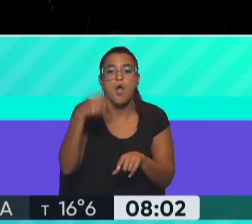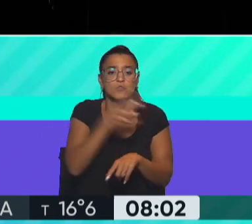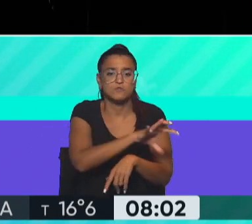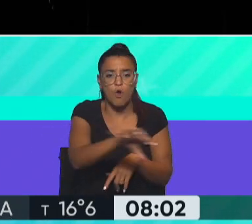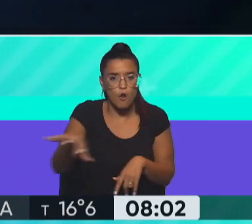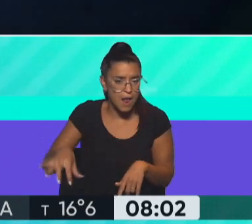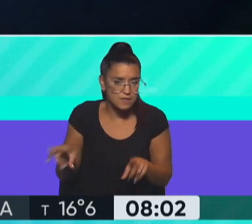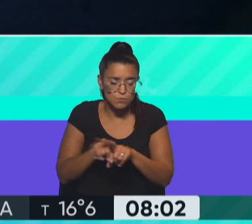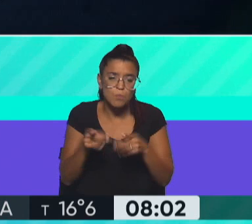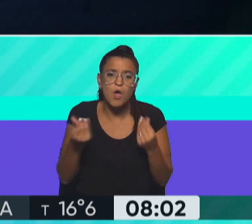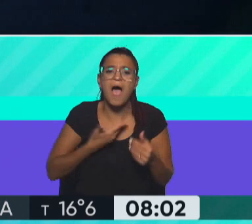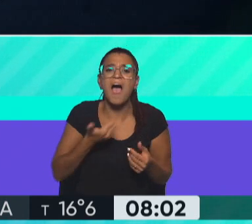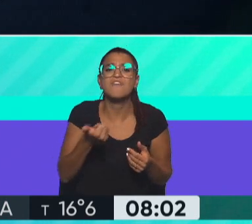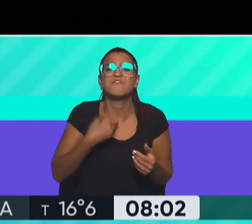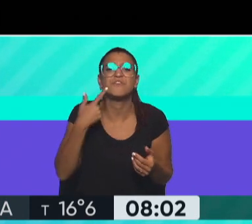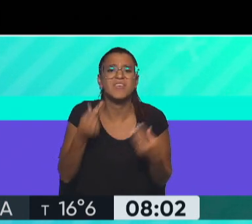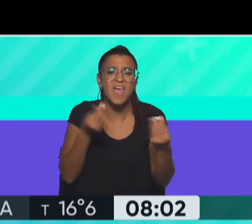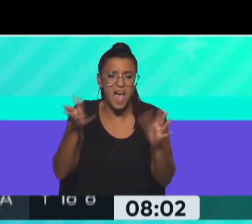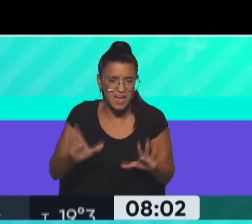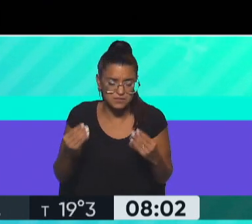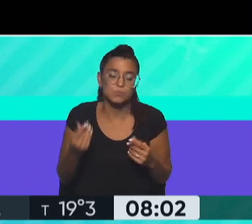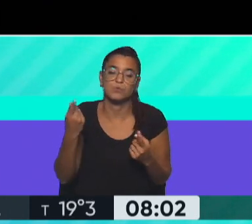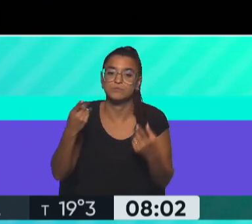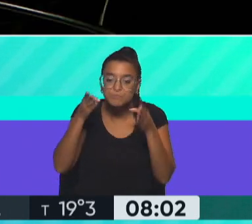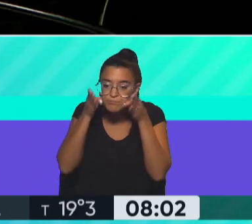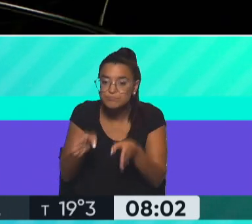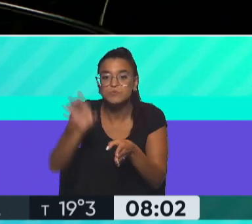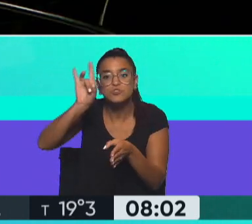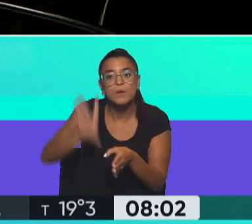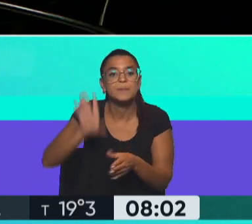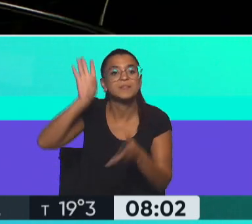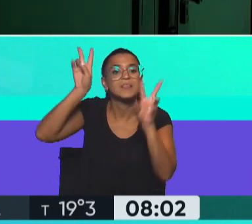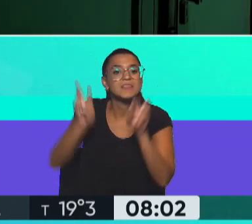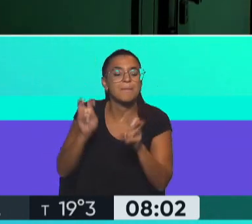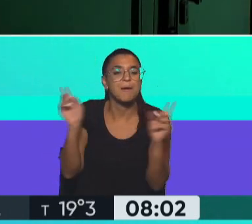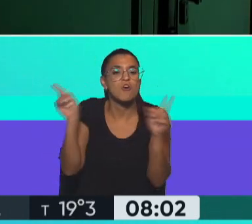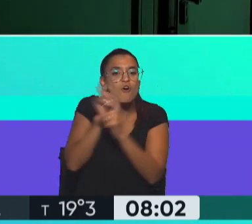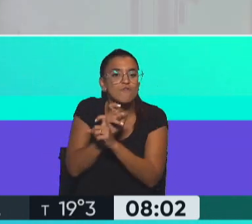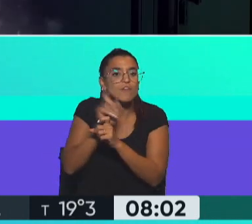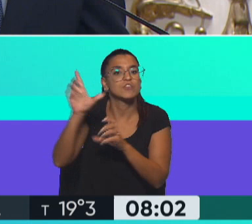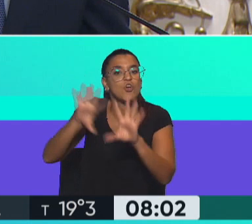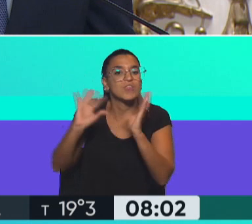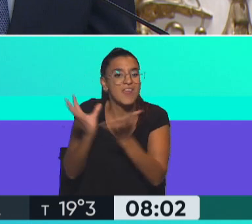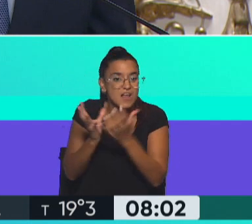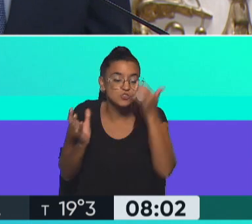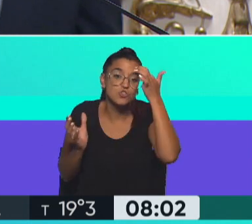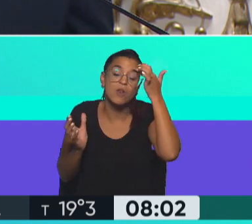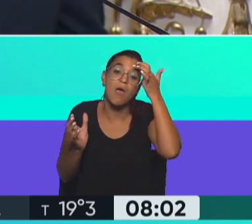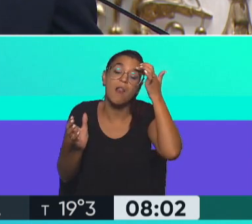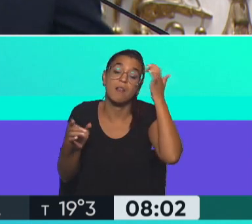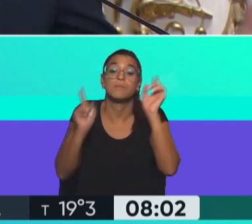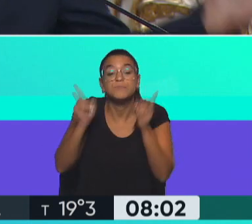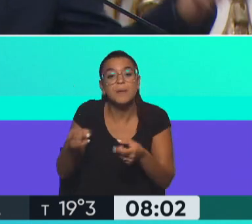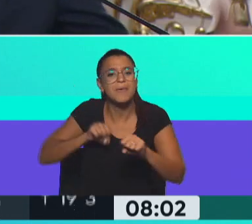entonces qué va a hacer la AFI? Bueno, se va a dedicar exclusivamente a cuestiones de conflicto internacional, a hipótesis